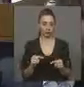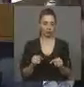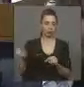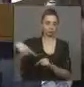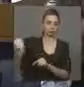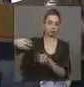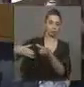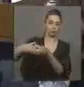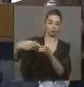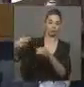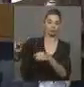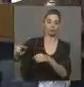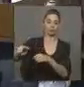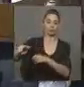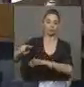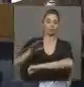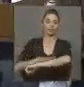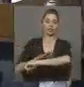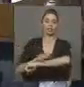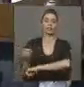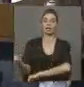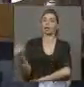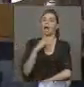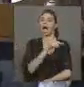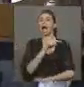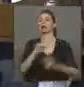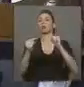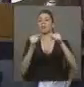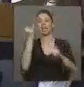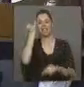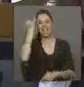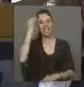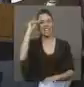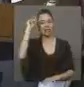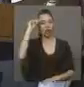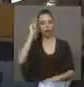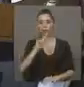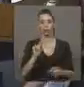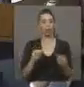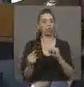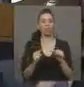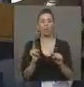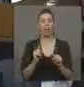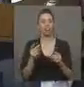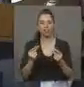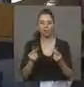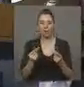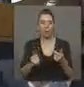van a acusar de ideológico, pero en realidad es un debate práctico,